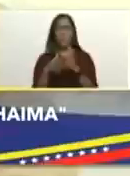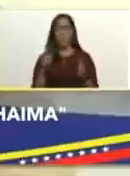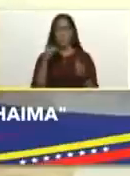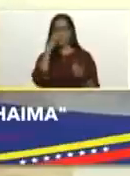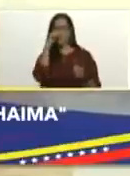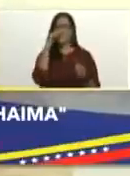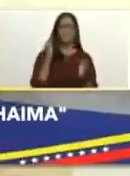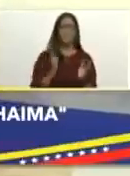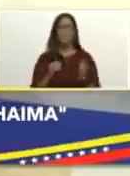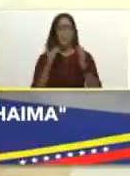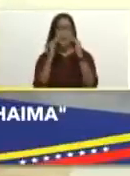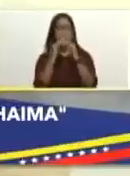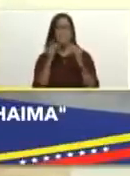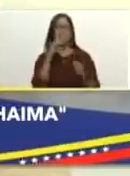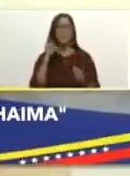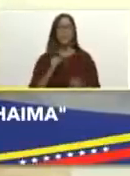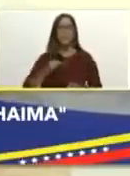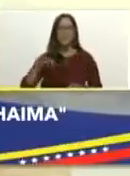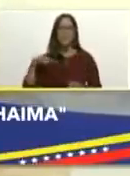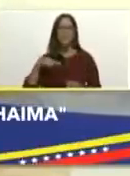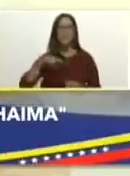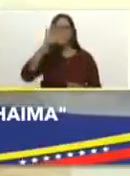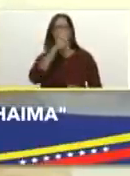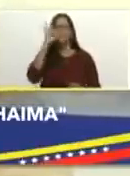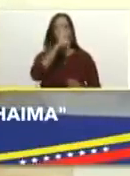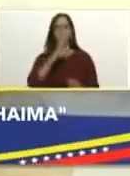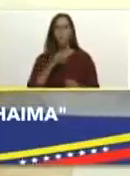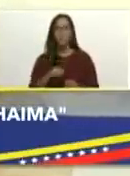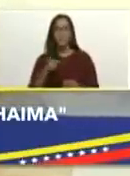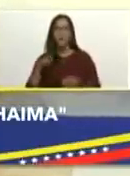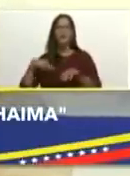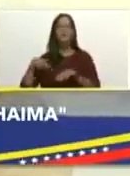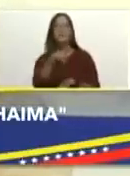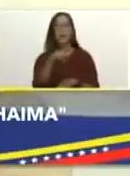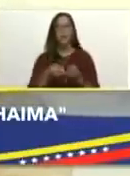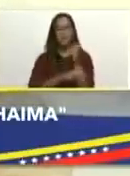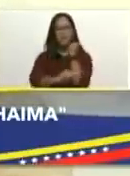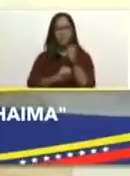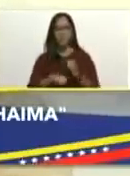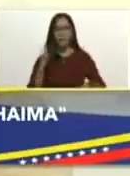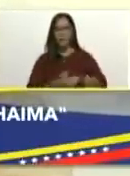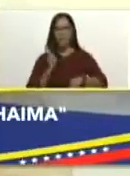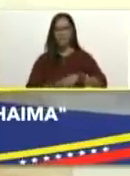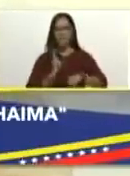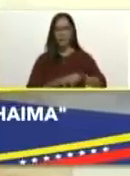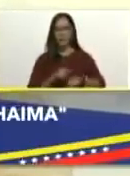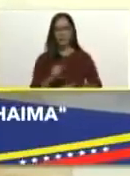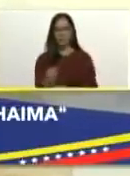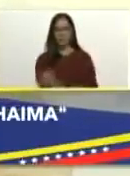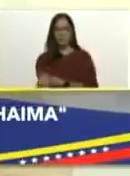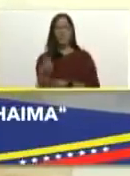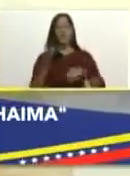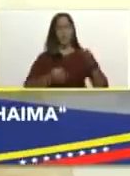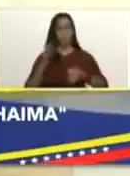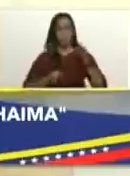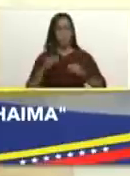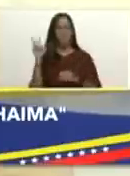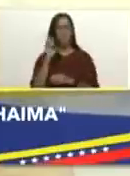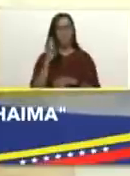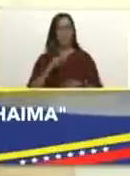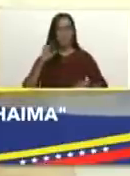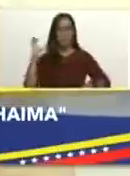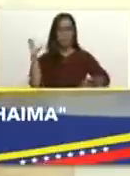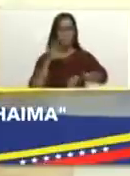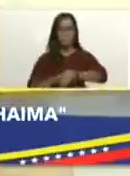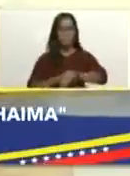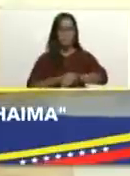Italia. Rata inmunda, rata traidora, más temprano que tarde, la justicia venezolana te pondrá los